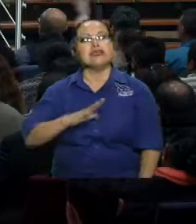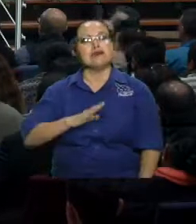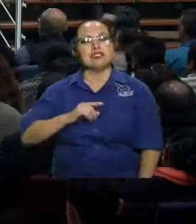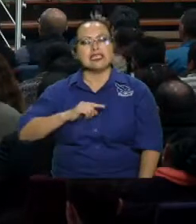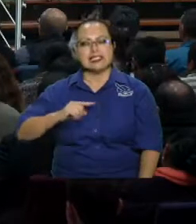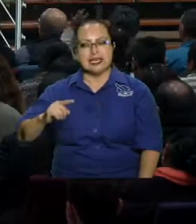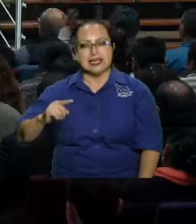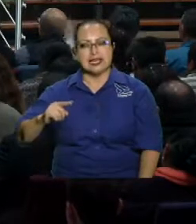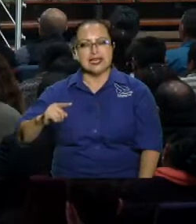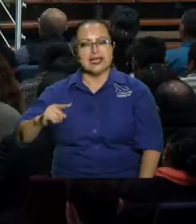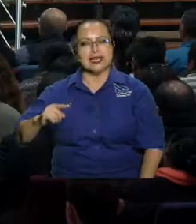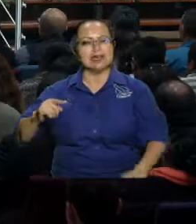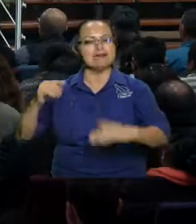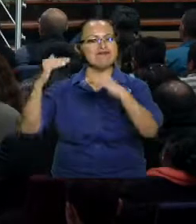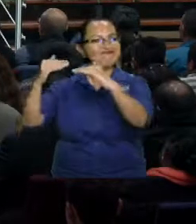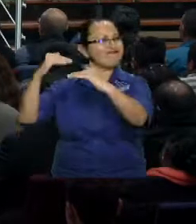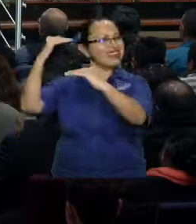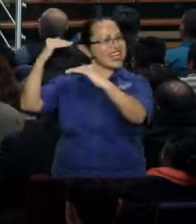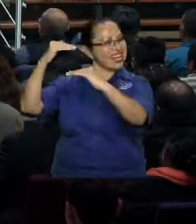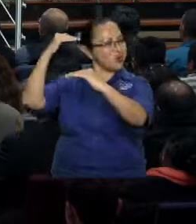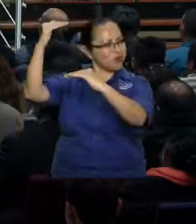hay que ser proactivo.